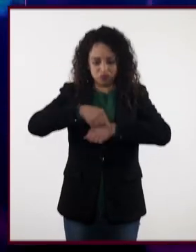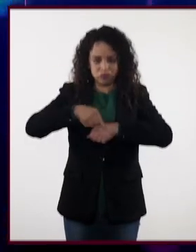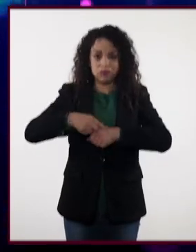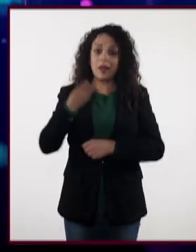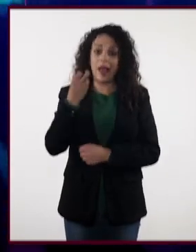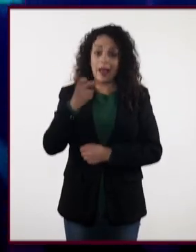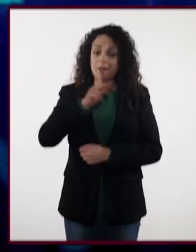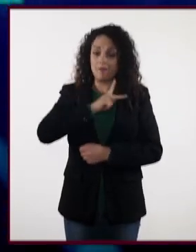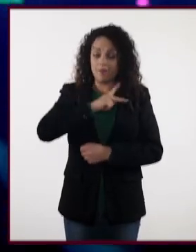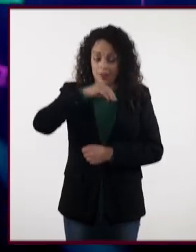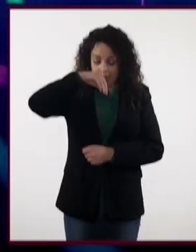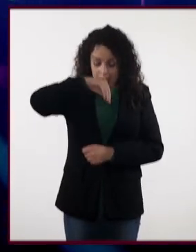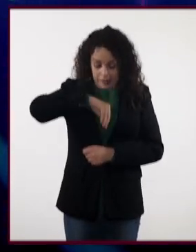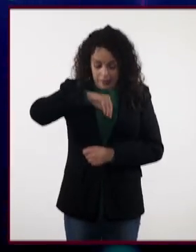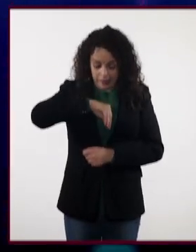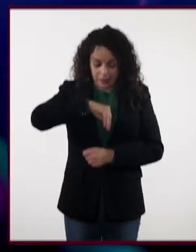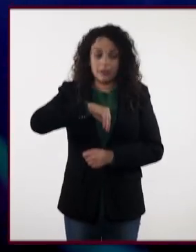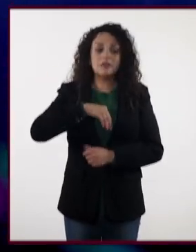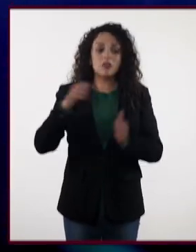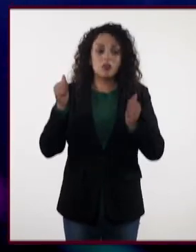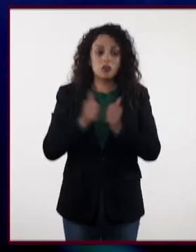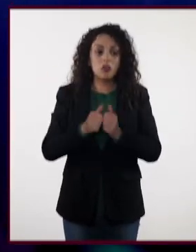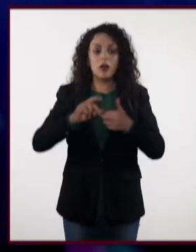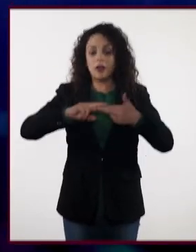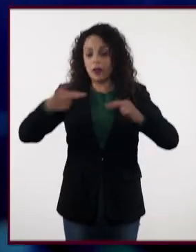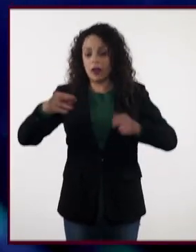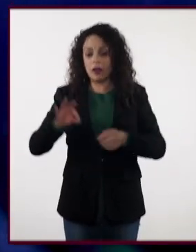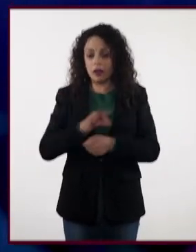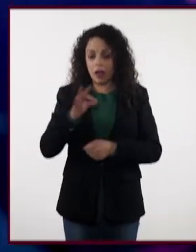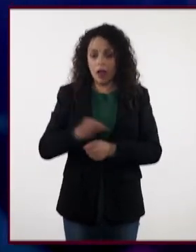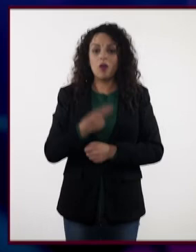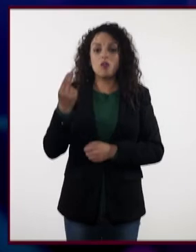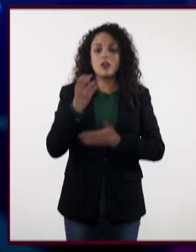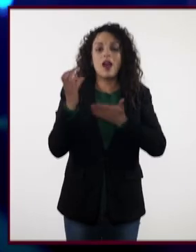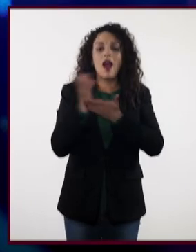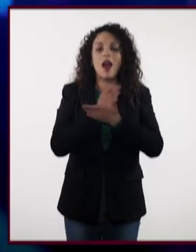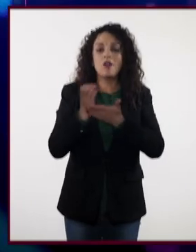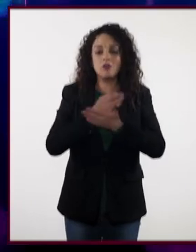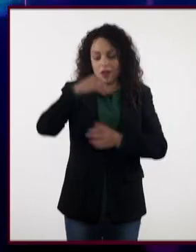mí y sanar a través del hilo y la aguja lo que sea que se tenga que sanar.